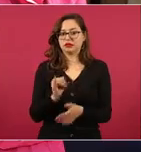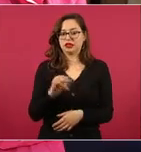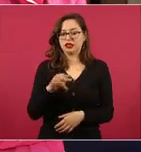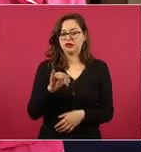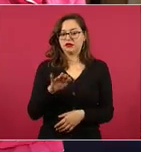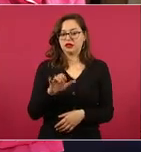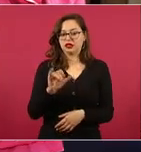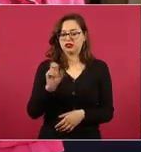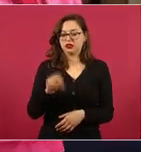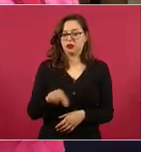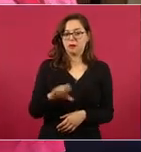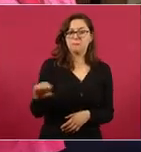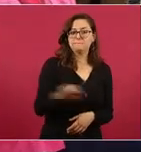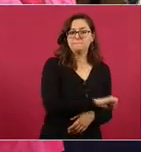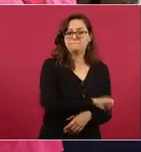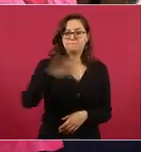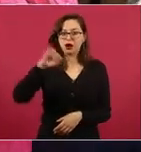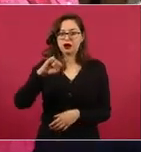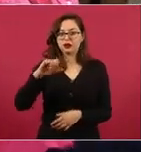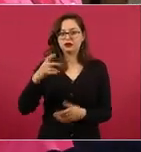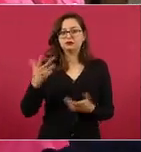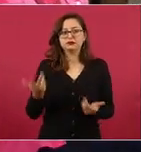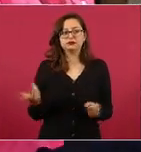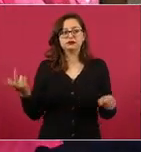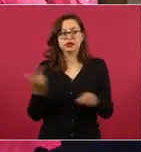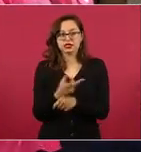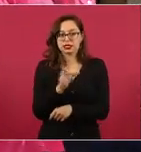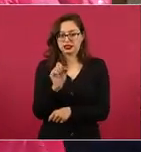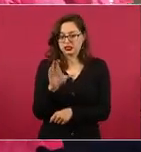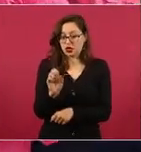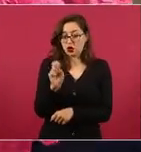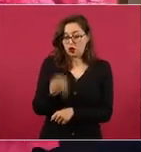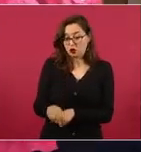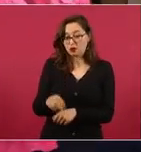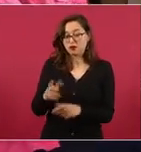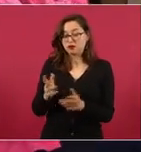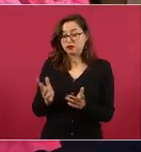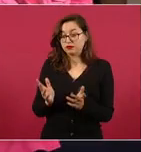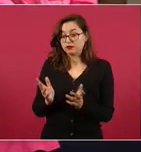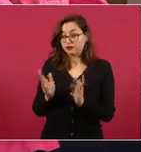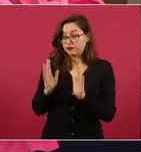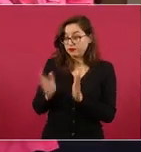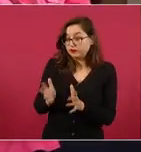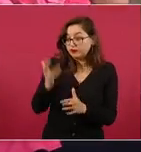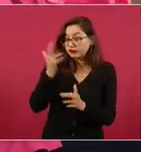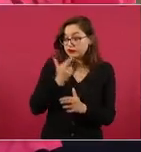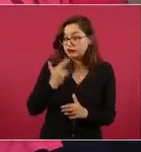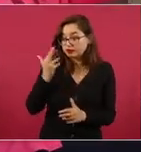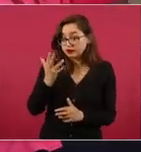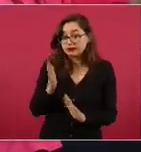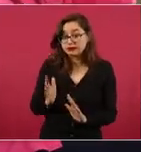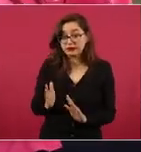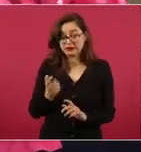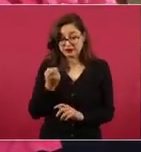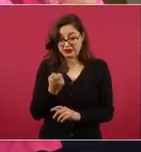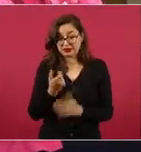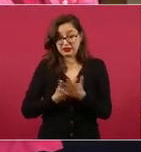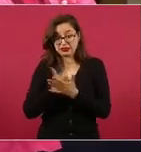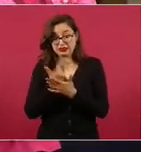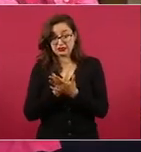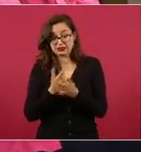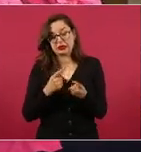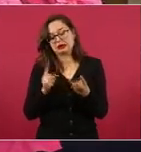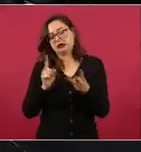no sé si están midiendo esto en la Secretaría de Economía, si se lo han expuesto, y pues ya aprovechando el viaje que está también el director del Seguro